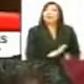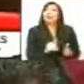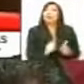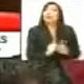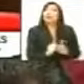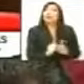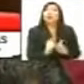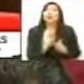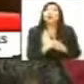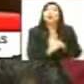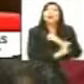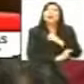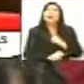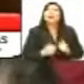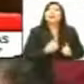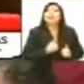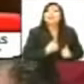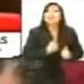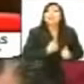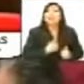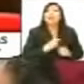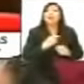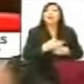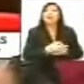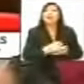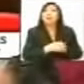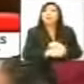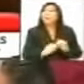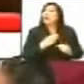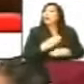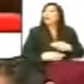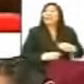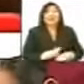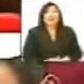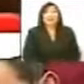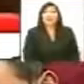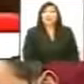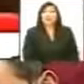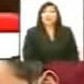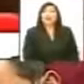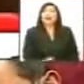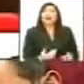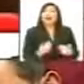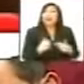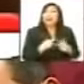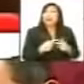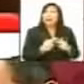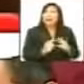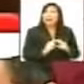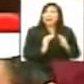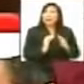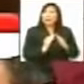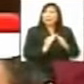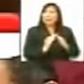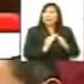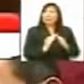los guatemaltecos y de cada uno de los países del mundo, que debe empezar en casa y